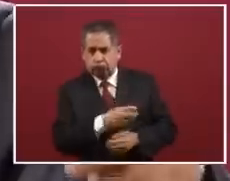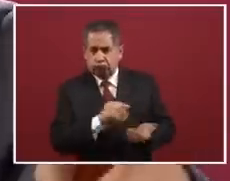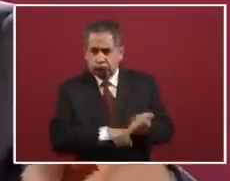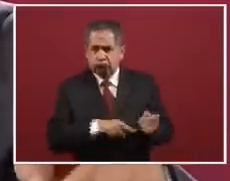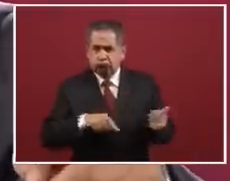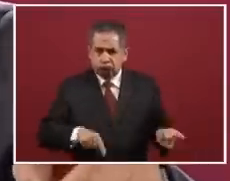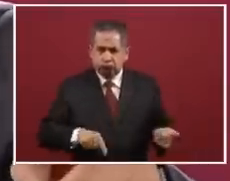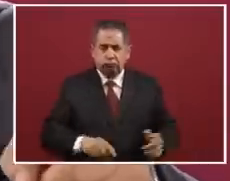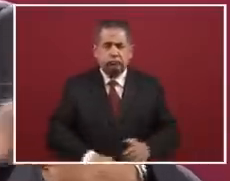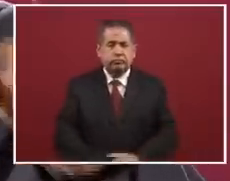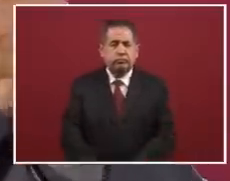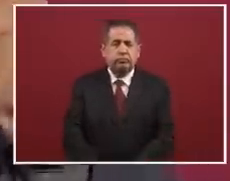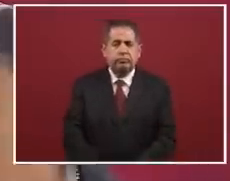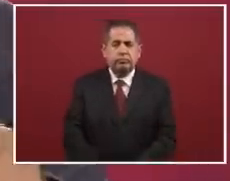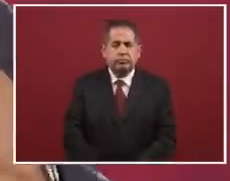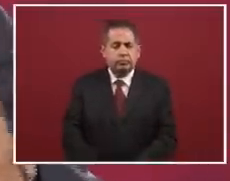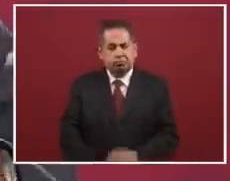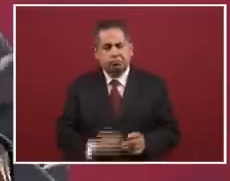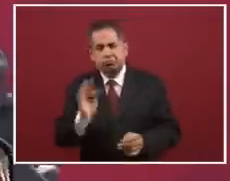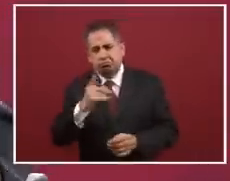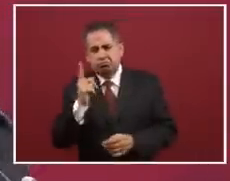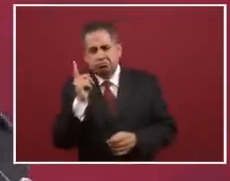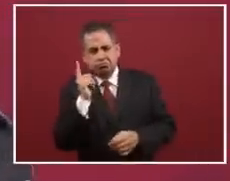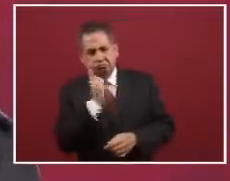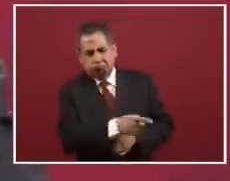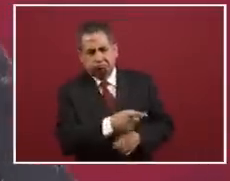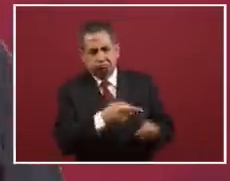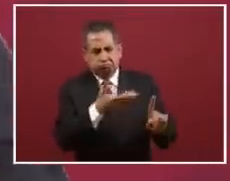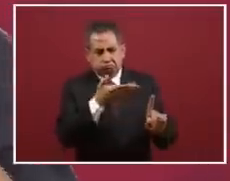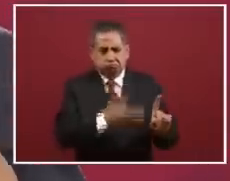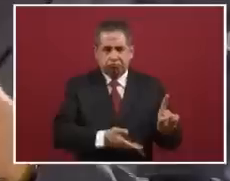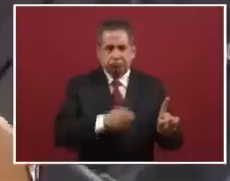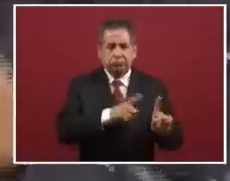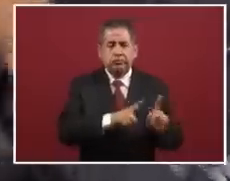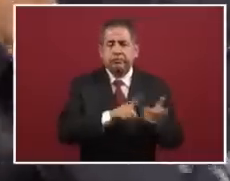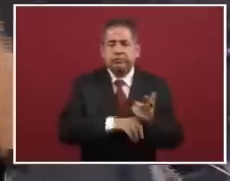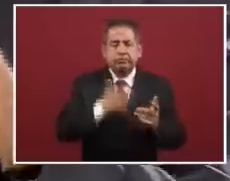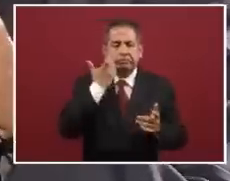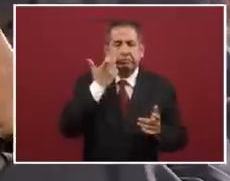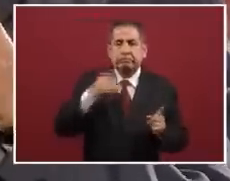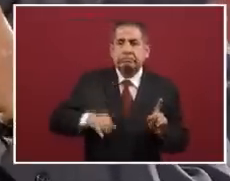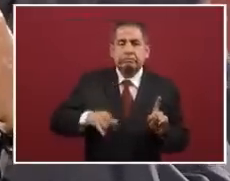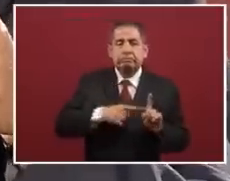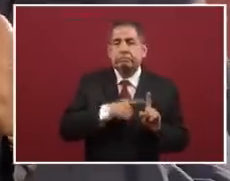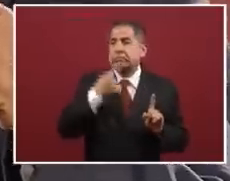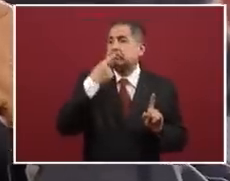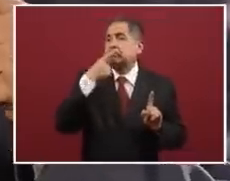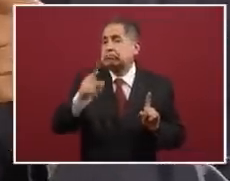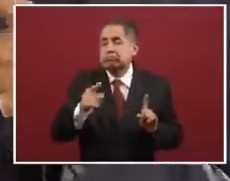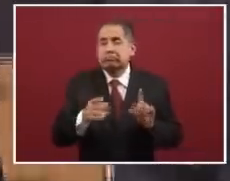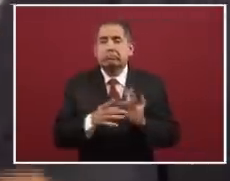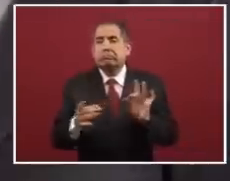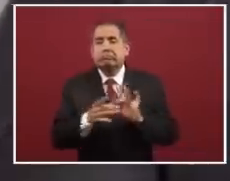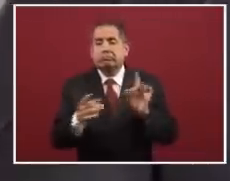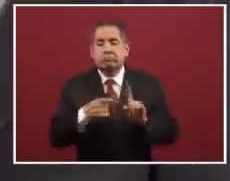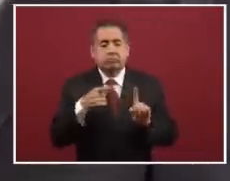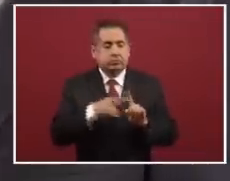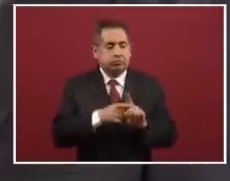A ver, este señor que tiene estos intereses presentó un amparo